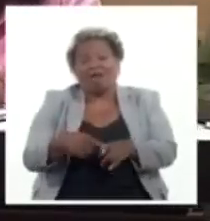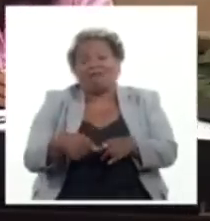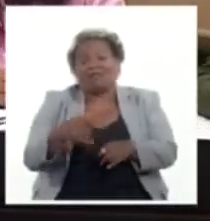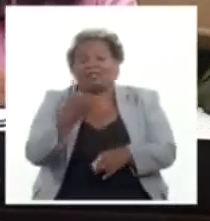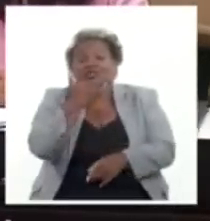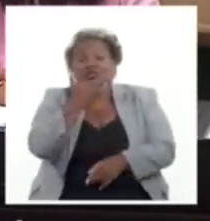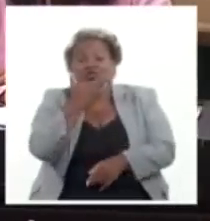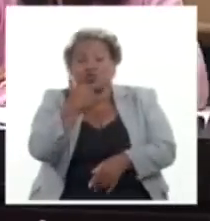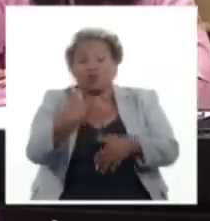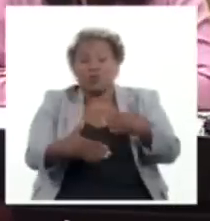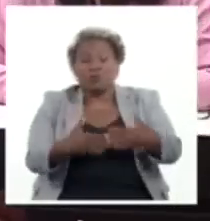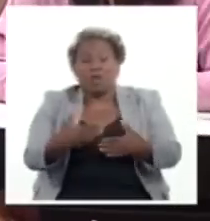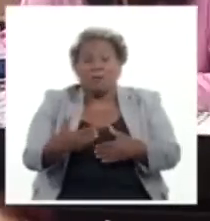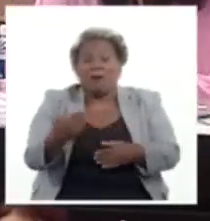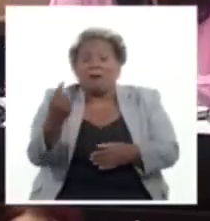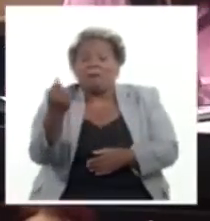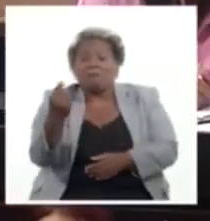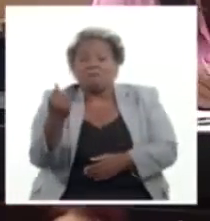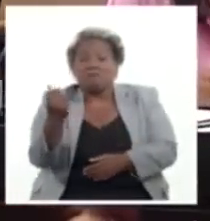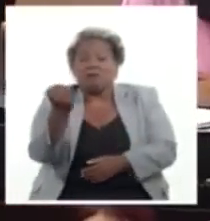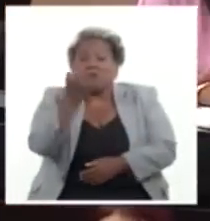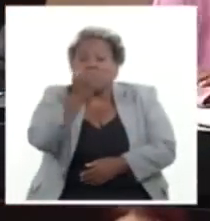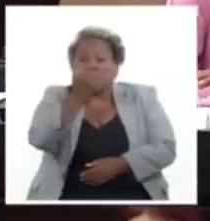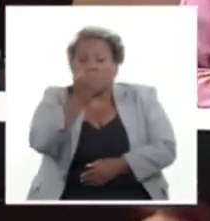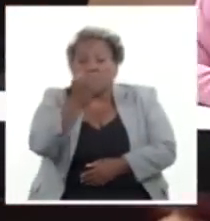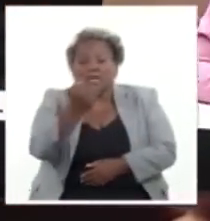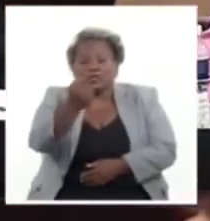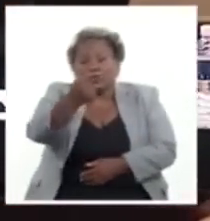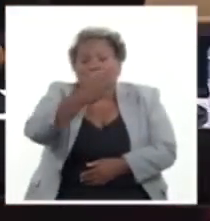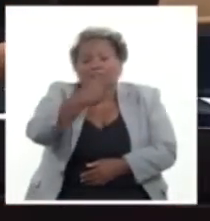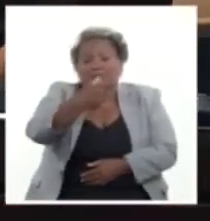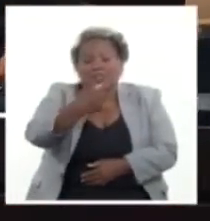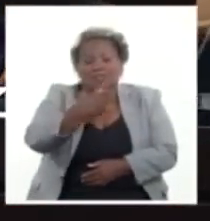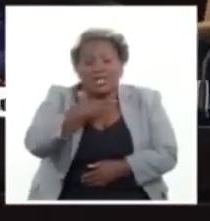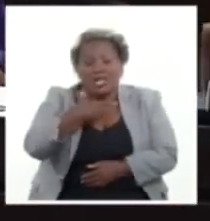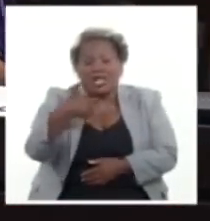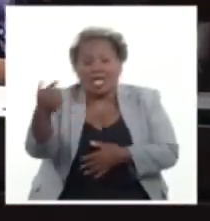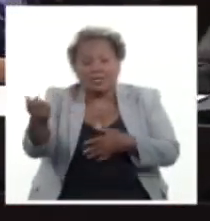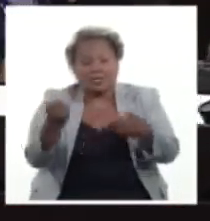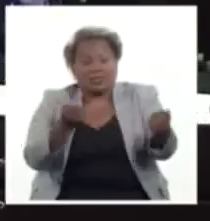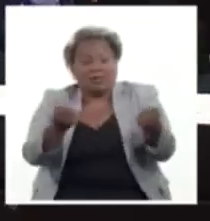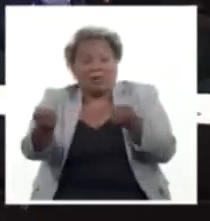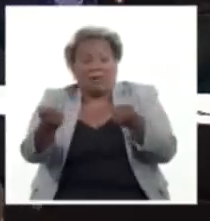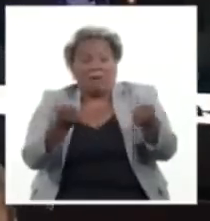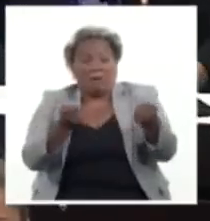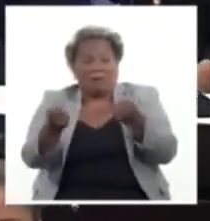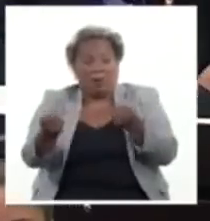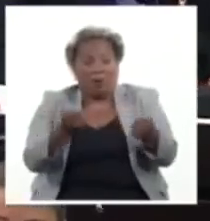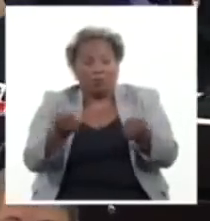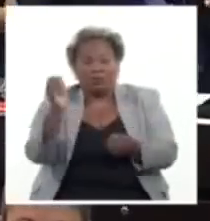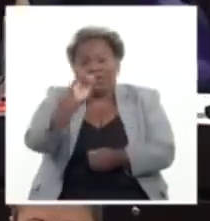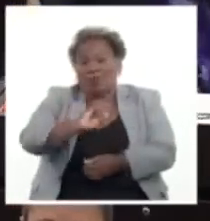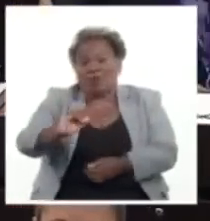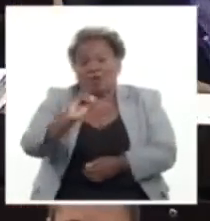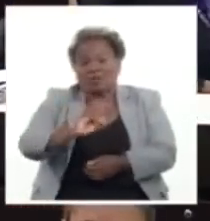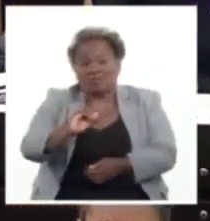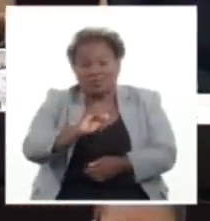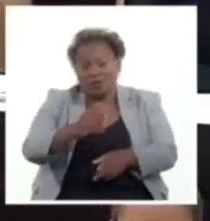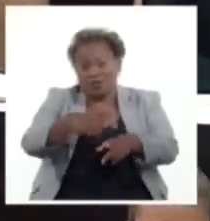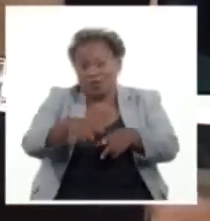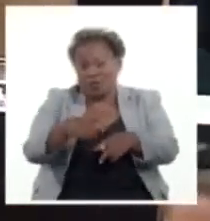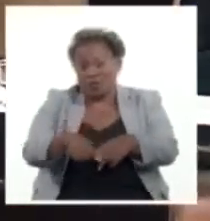para los precios de los alimentos y las medicinas, el transporte, la logística y los